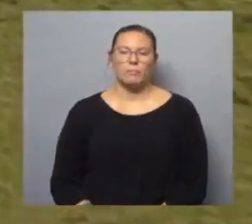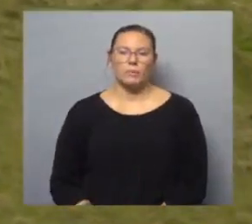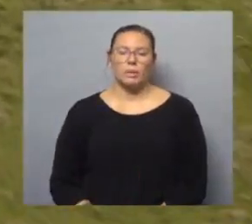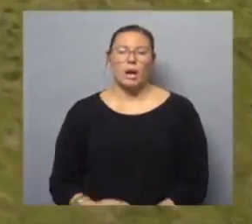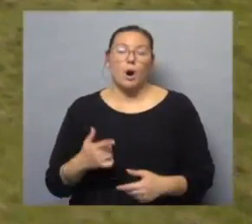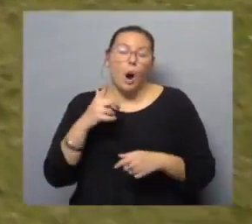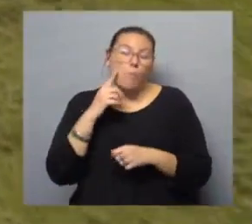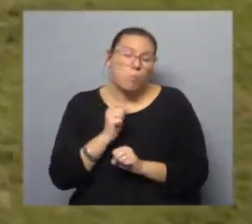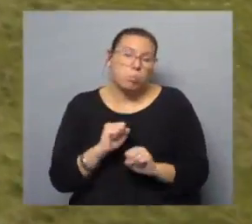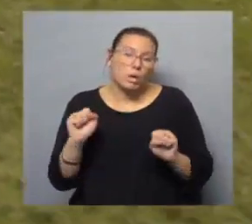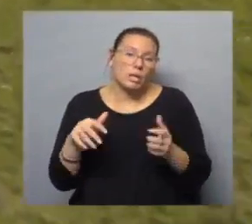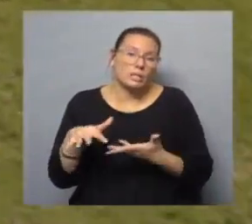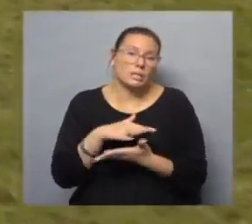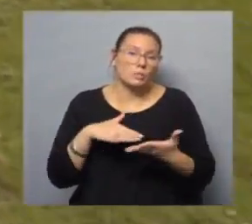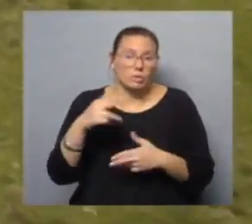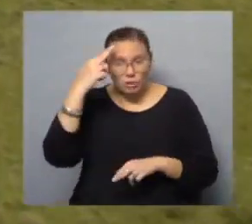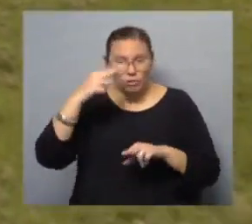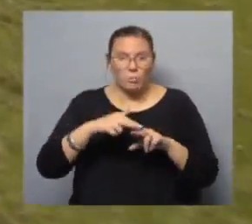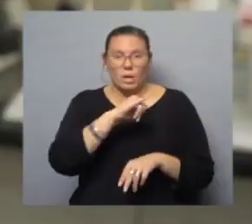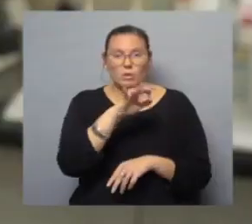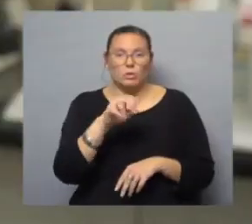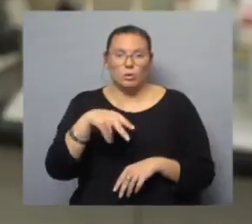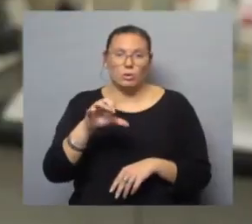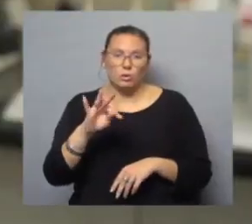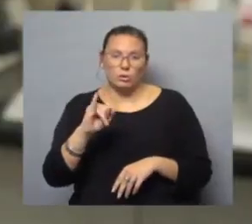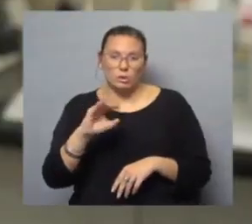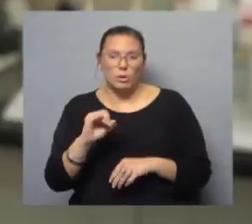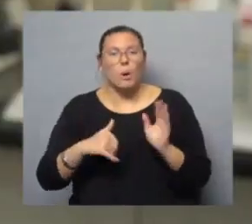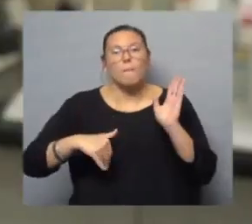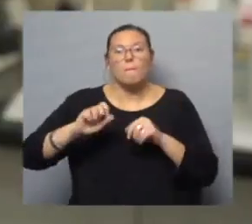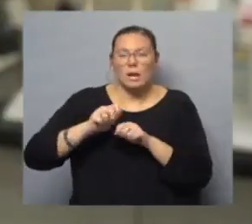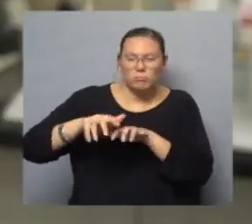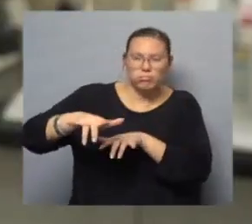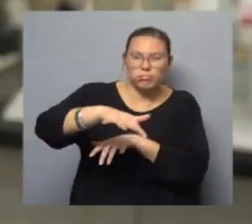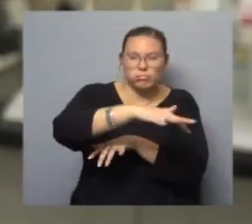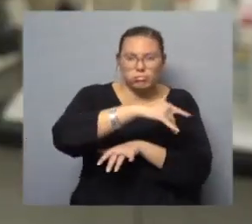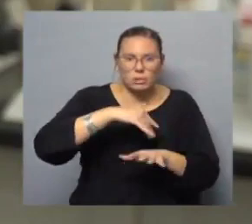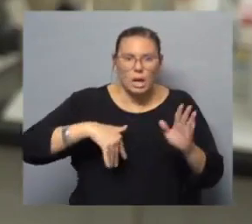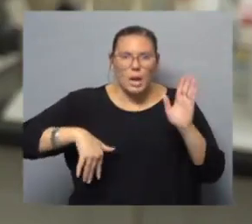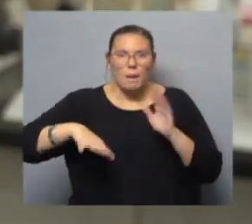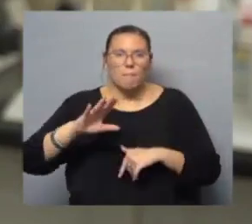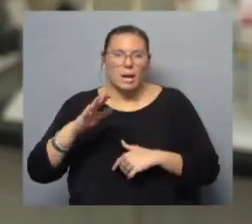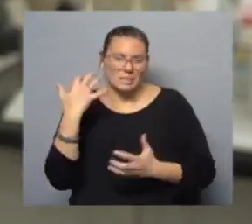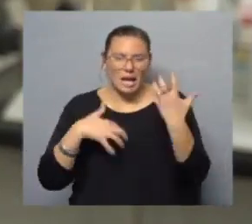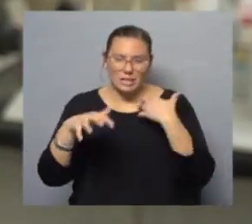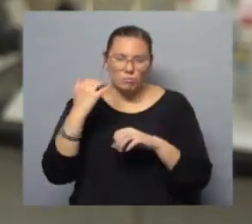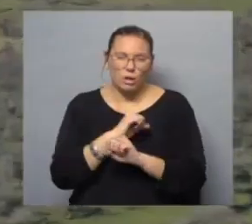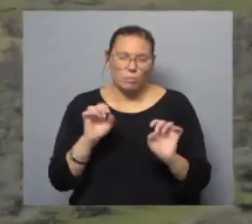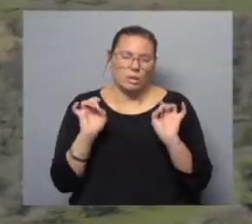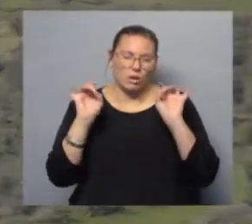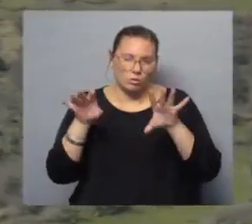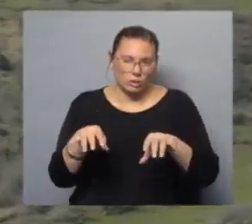La probabilidad de un evento zoonótico se da en aquellos lugares donde hay mayor distribución, mayor riqueza de especies que son capaces de